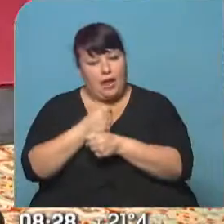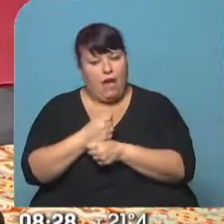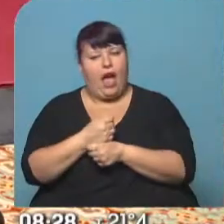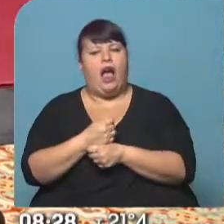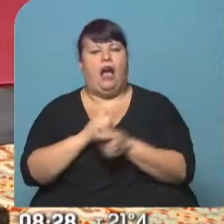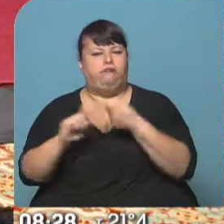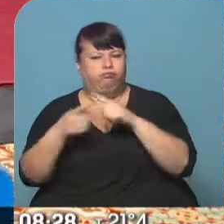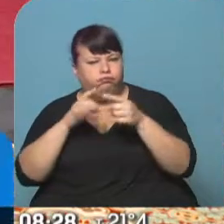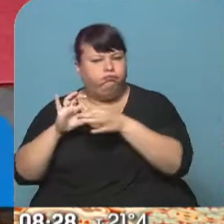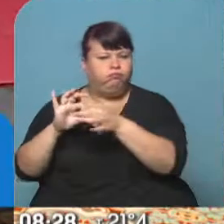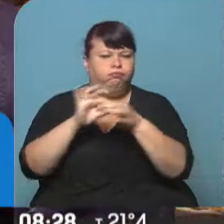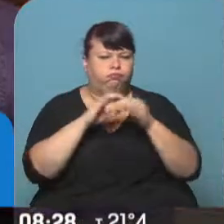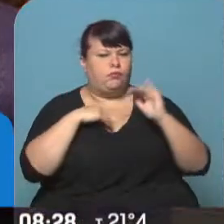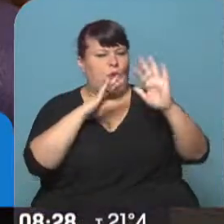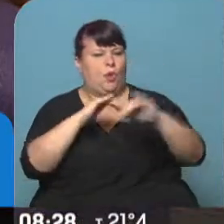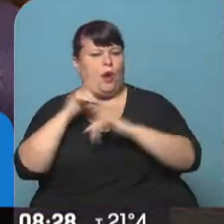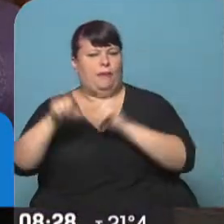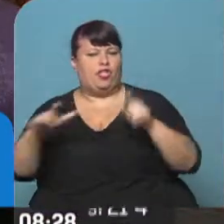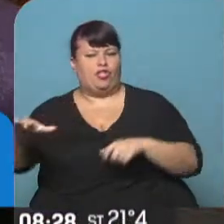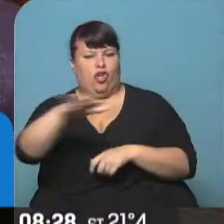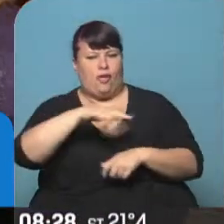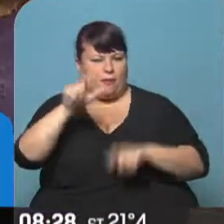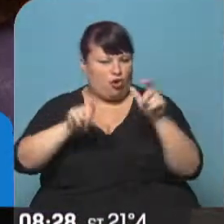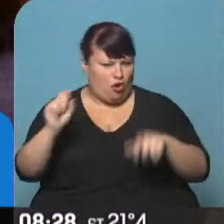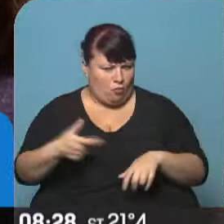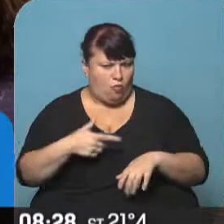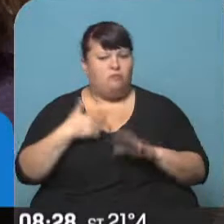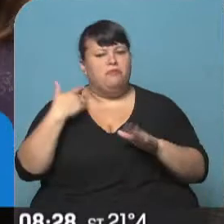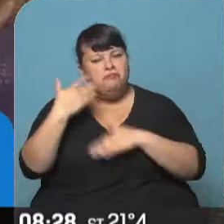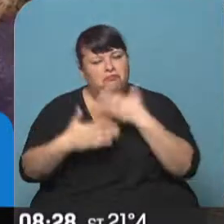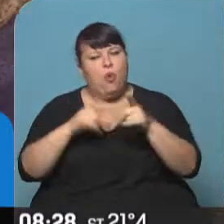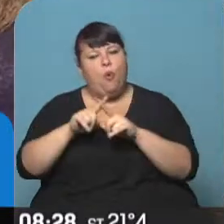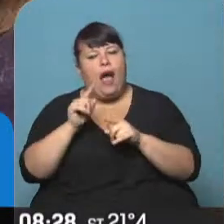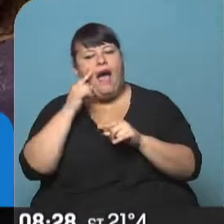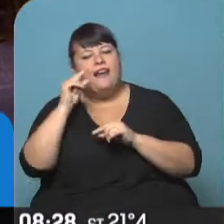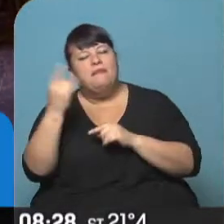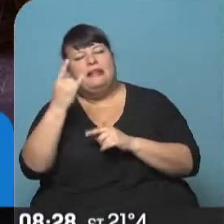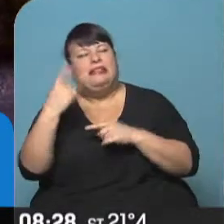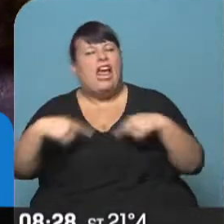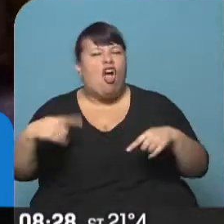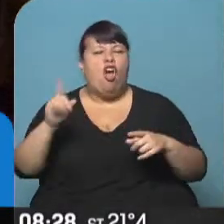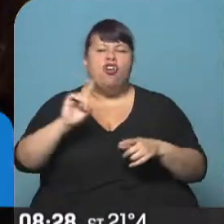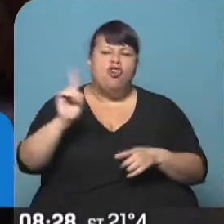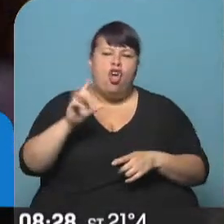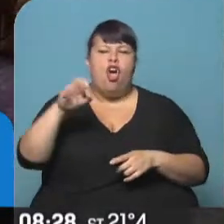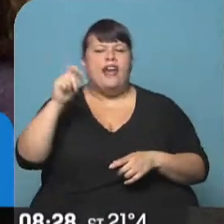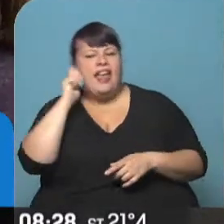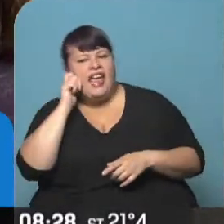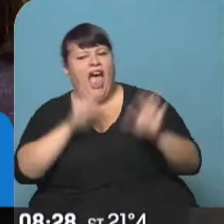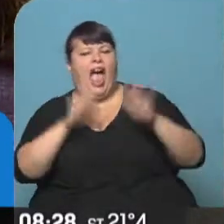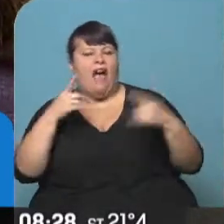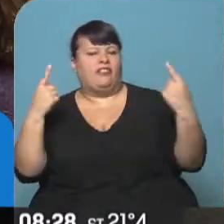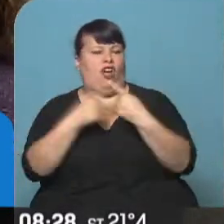mucha coordinación y mucha empatía con todos los actores de la sociedad civil así que fuimos como tirando mitos esos mitos de que no las ong están a veces